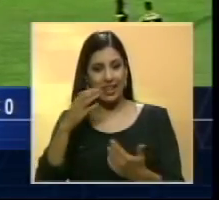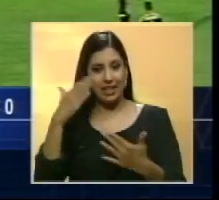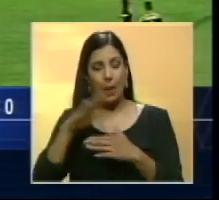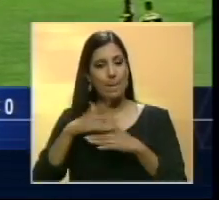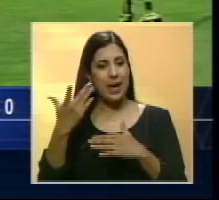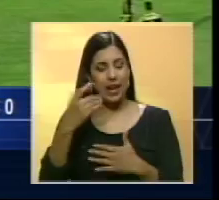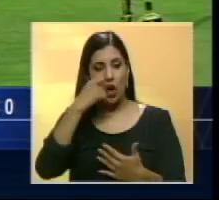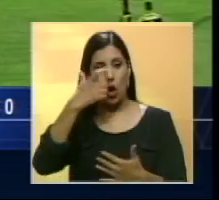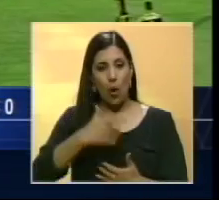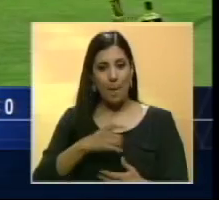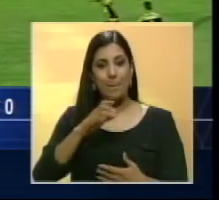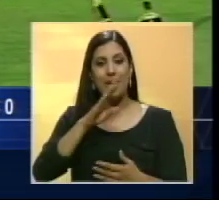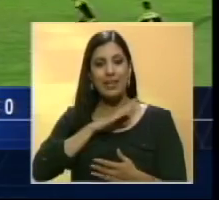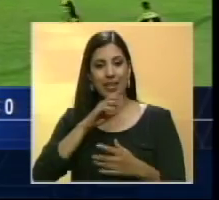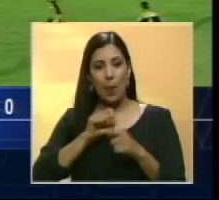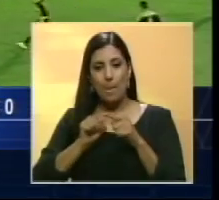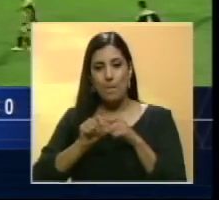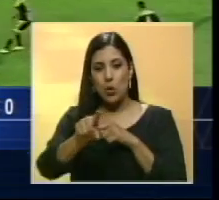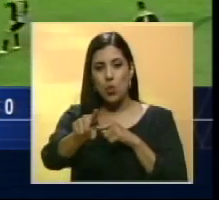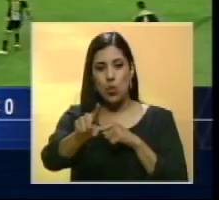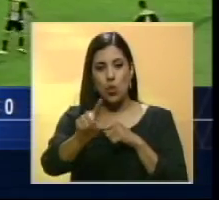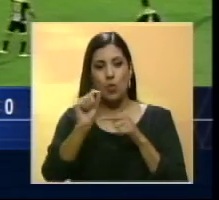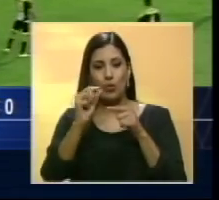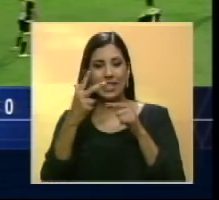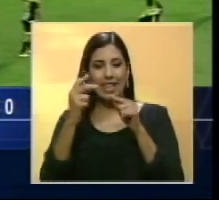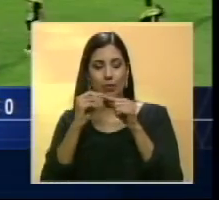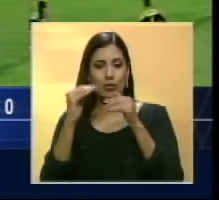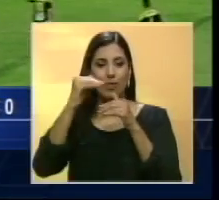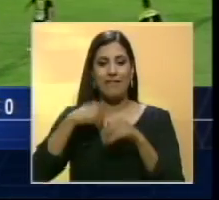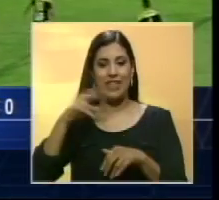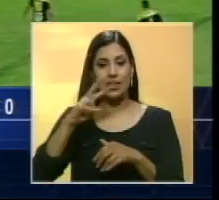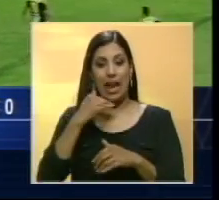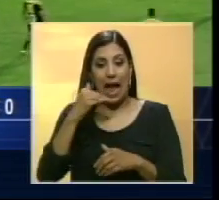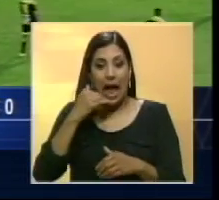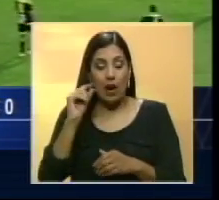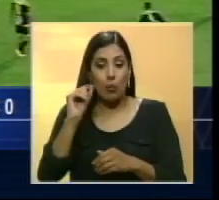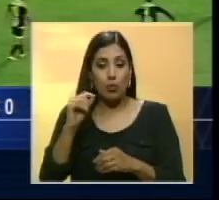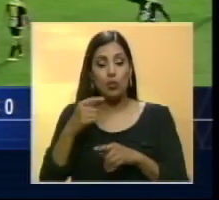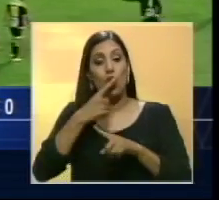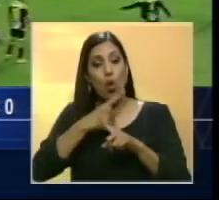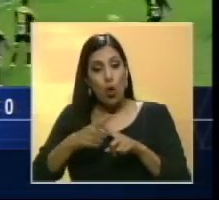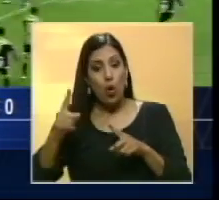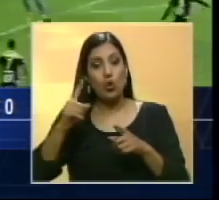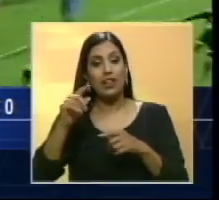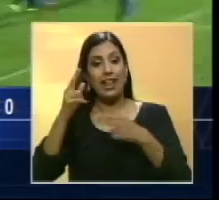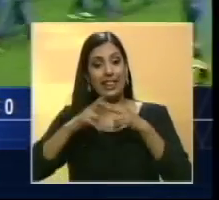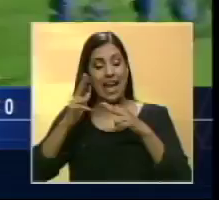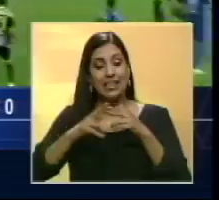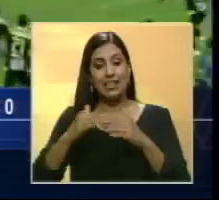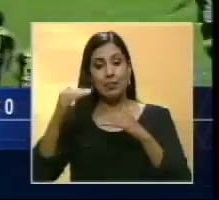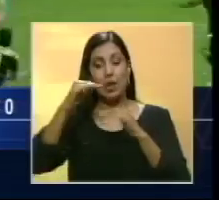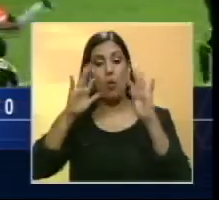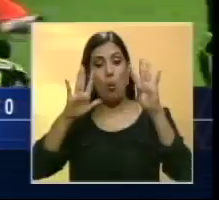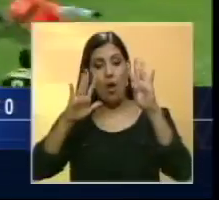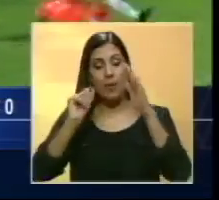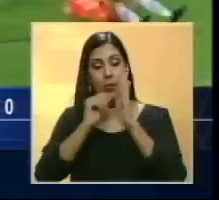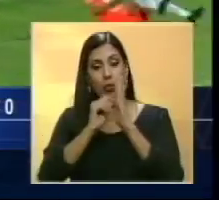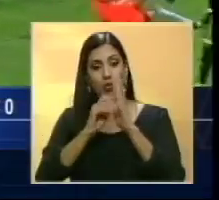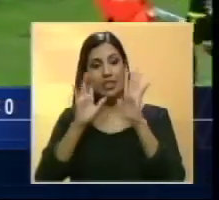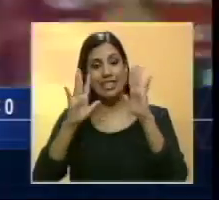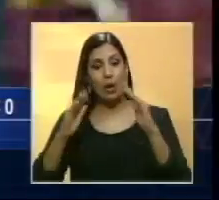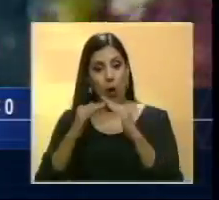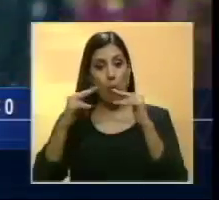que Wilker Ángel marcara el gol que le dio los 3 puntos a los venezolanos. De esta forma, Táchira llega a 9 unidades en